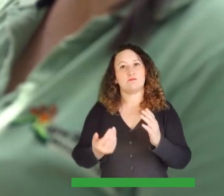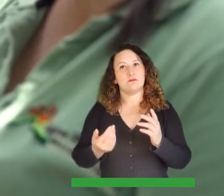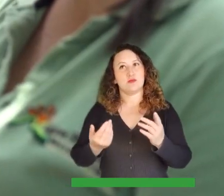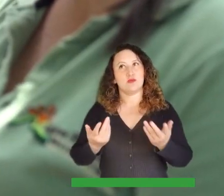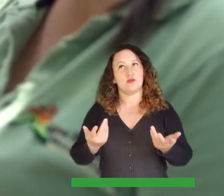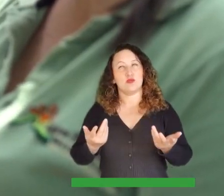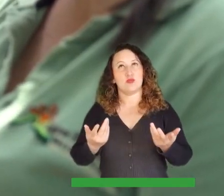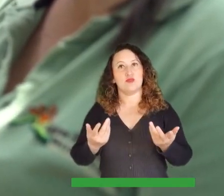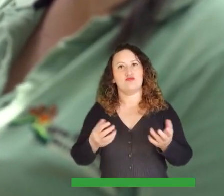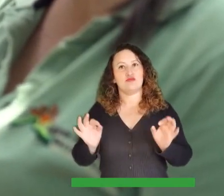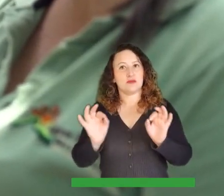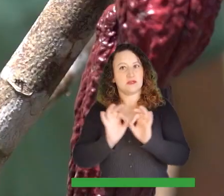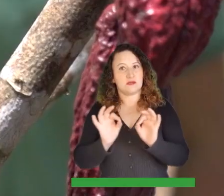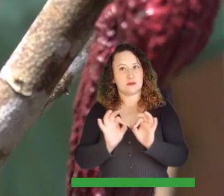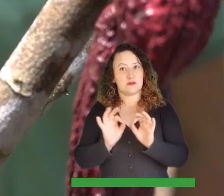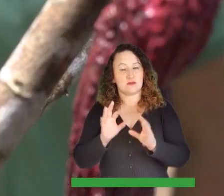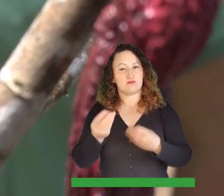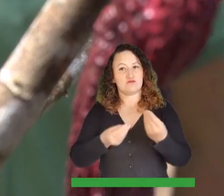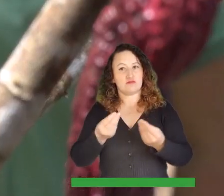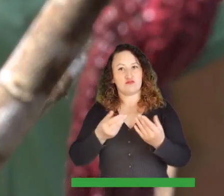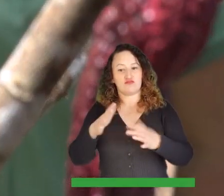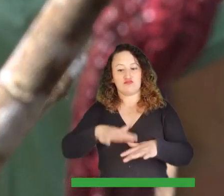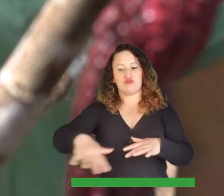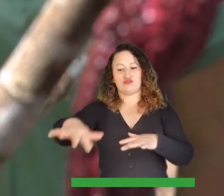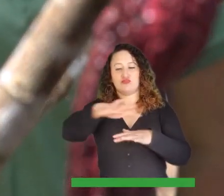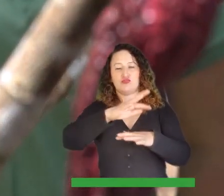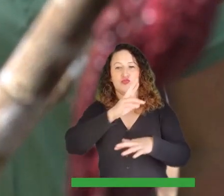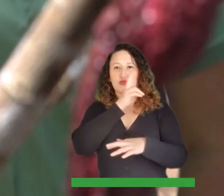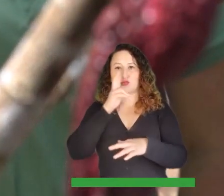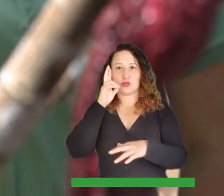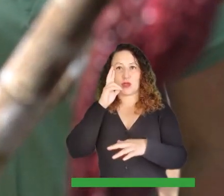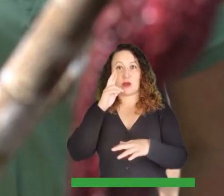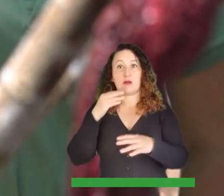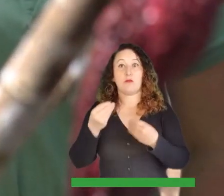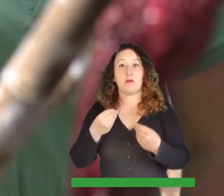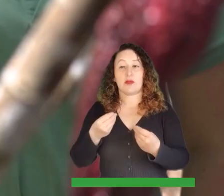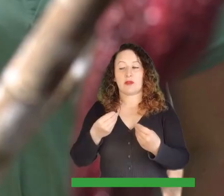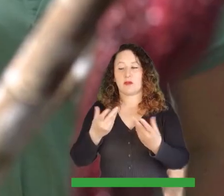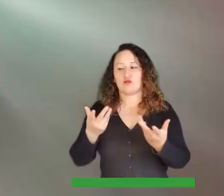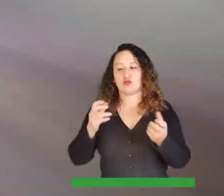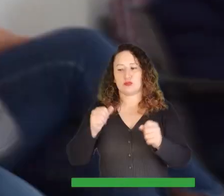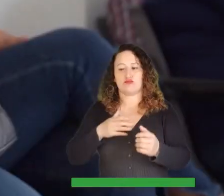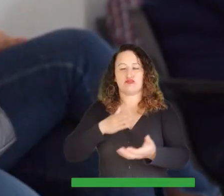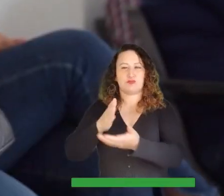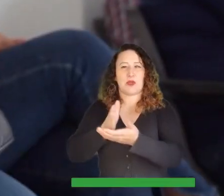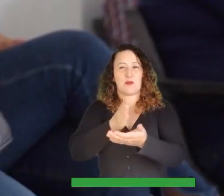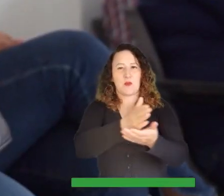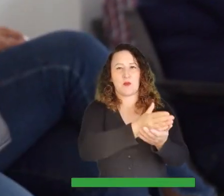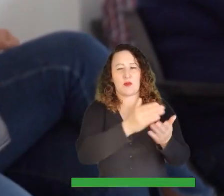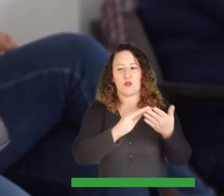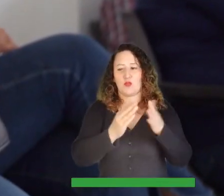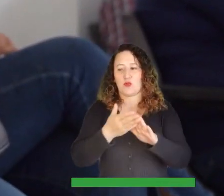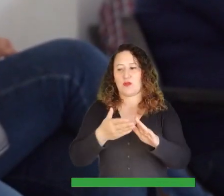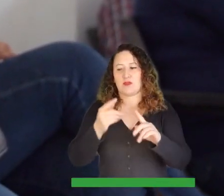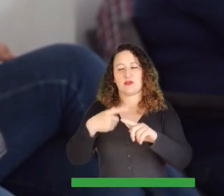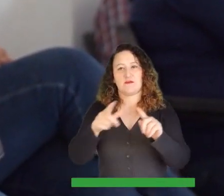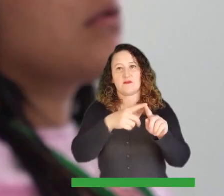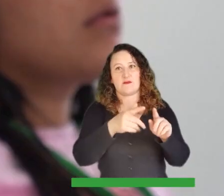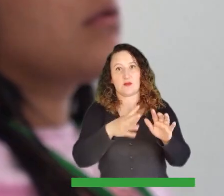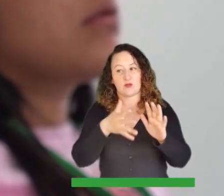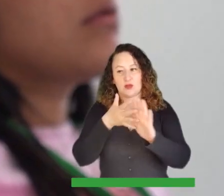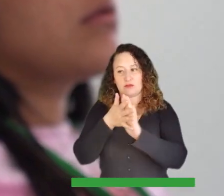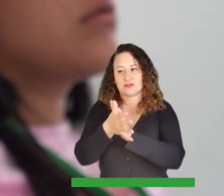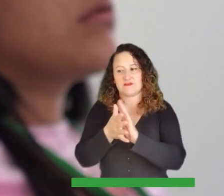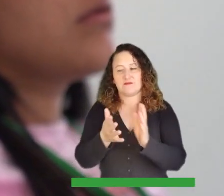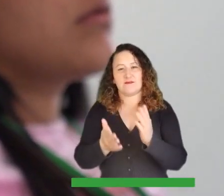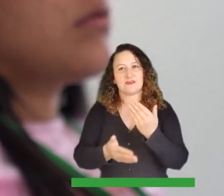manera muy sencilla la extensión rural, para que nosotros podamos llegar a esas comunidades con el mensaje de una forma